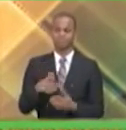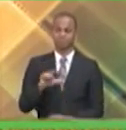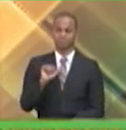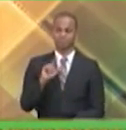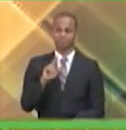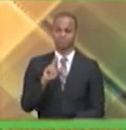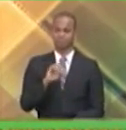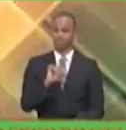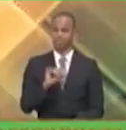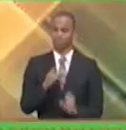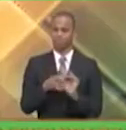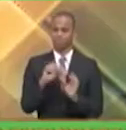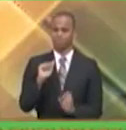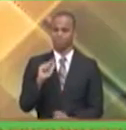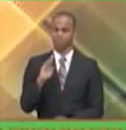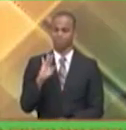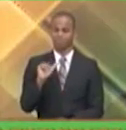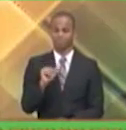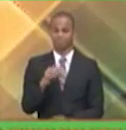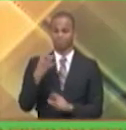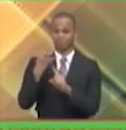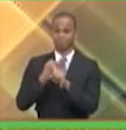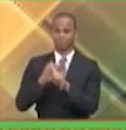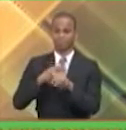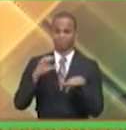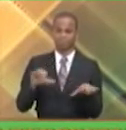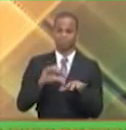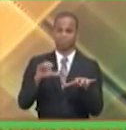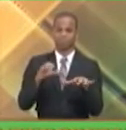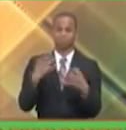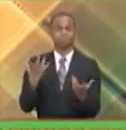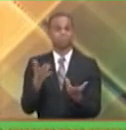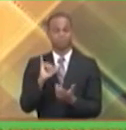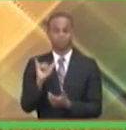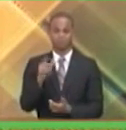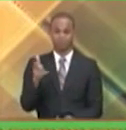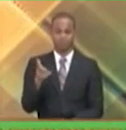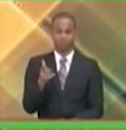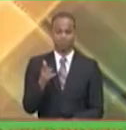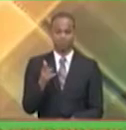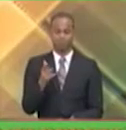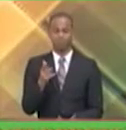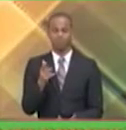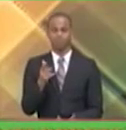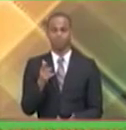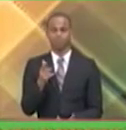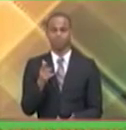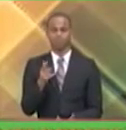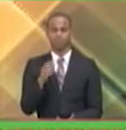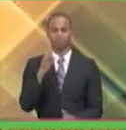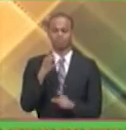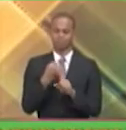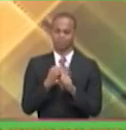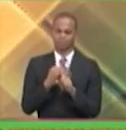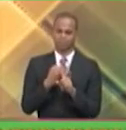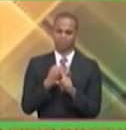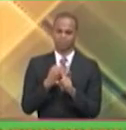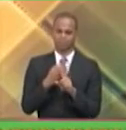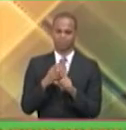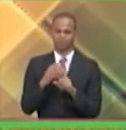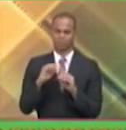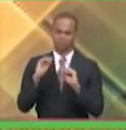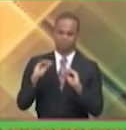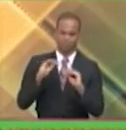del Alba quiere decir. Sí, 9 meses haciendo correlación de lo que dice el compañero Hansel, 9 meses de